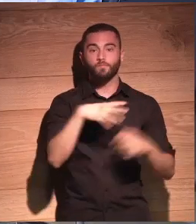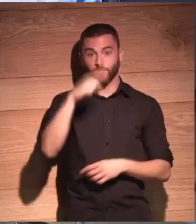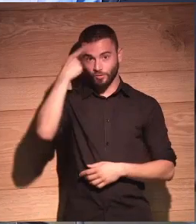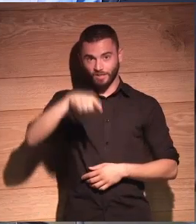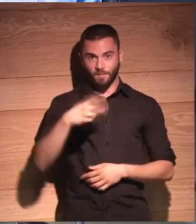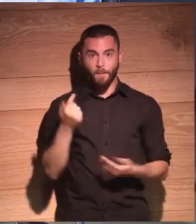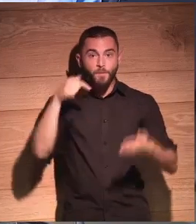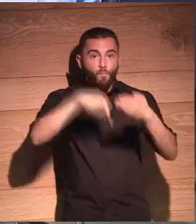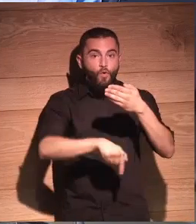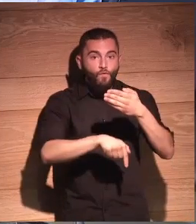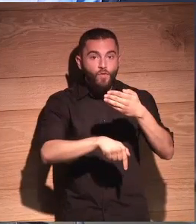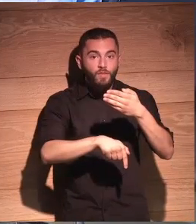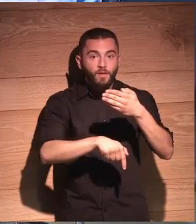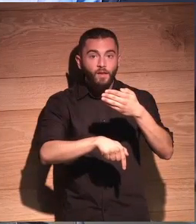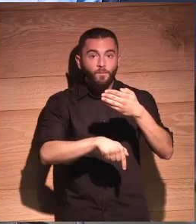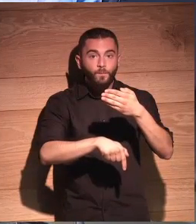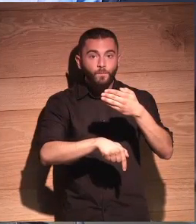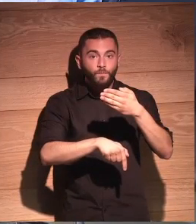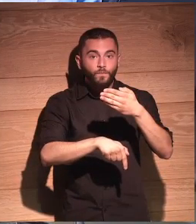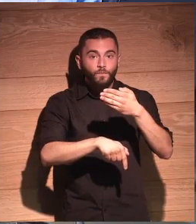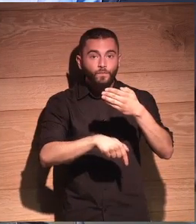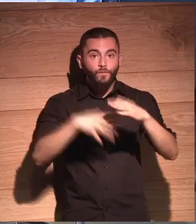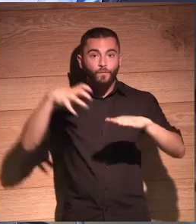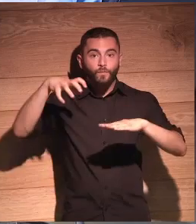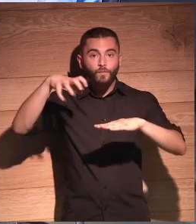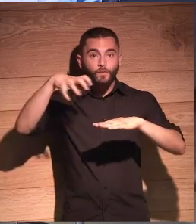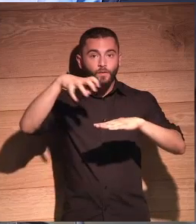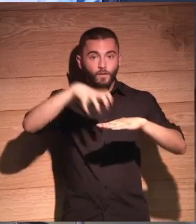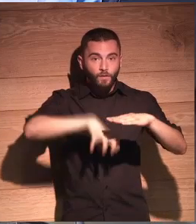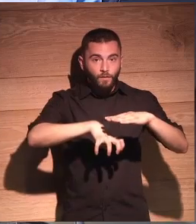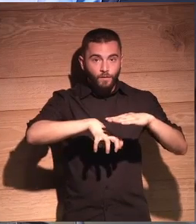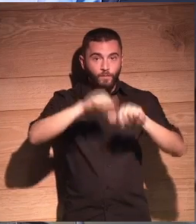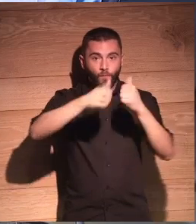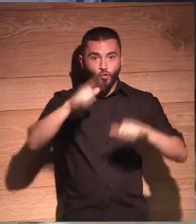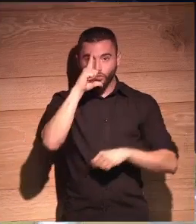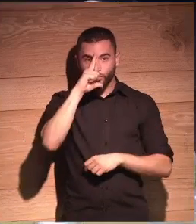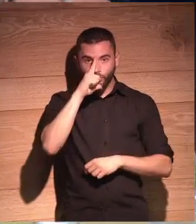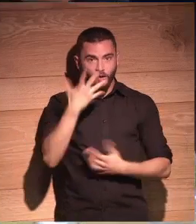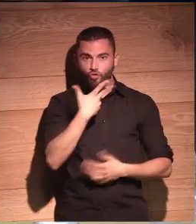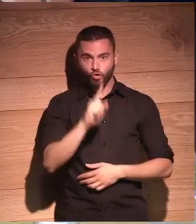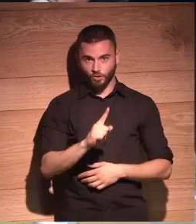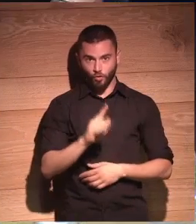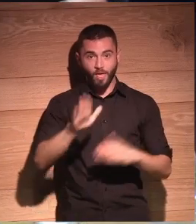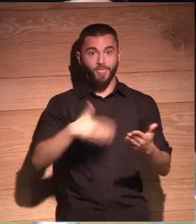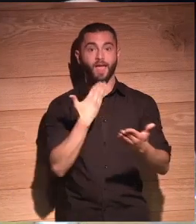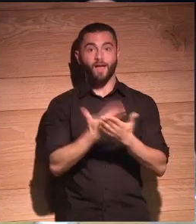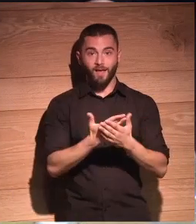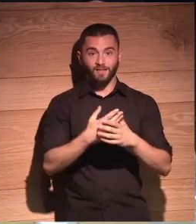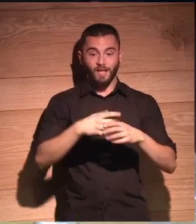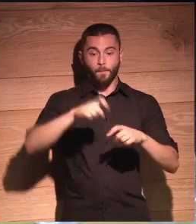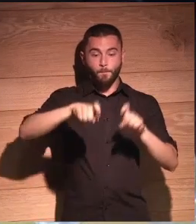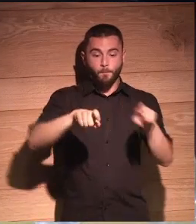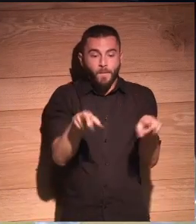qué profundidad se iba a hundir el módulo lunar no se conocía hasta que pusieron las